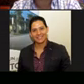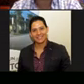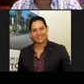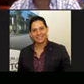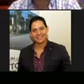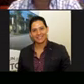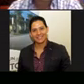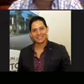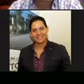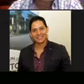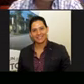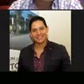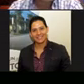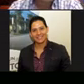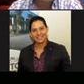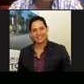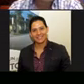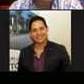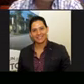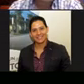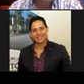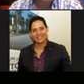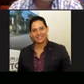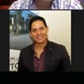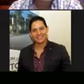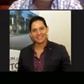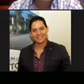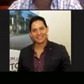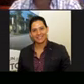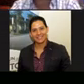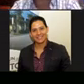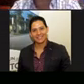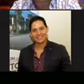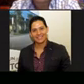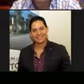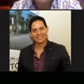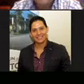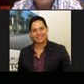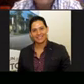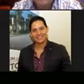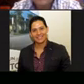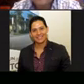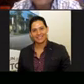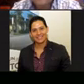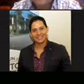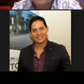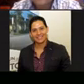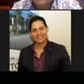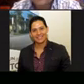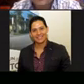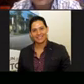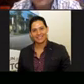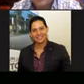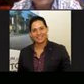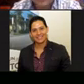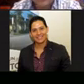sé, no lo puedo pasar dentro de esta plataforma. Una disculpa. Si quieres,